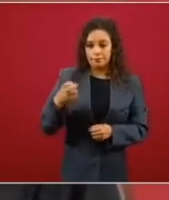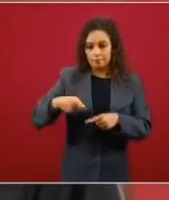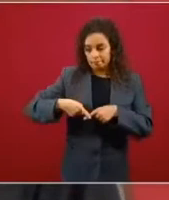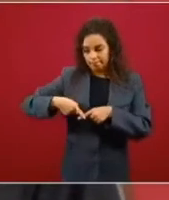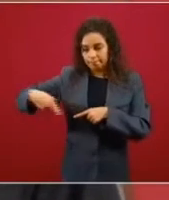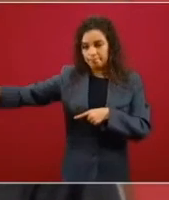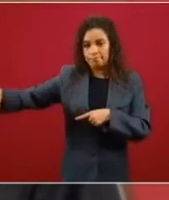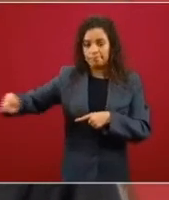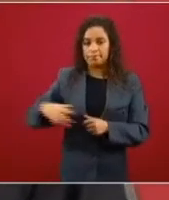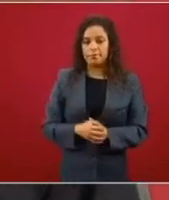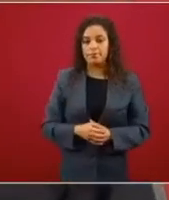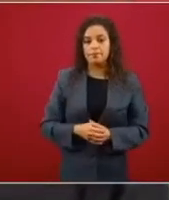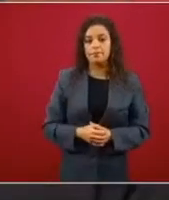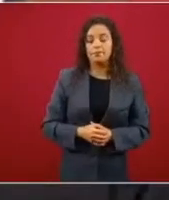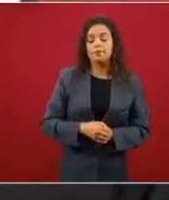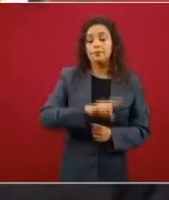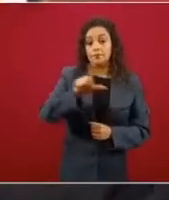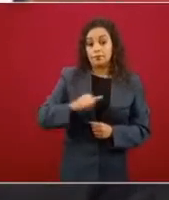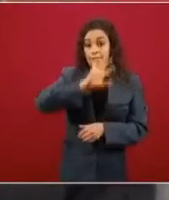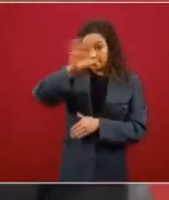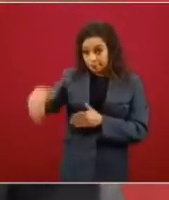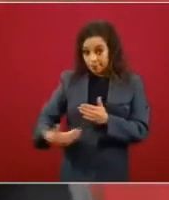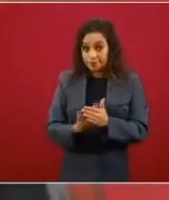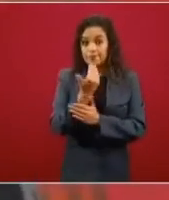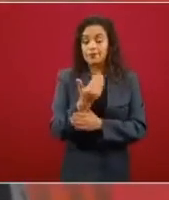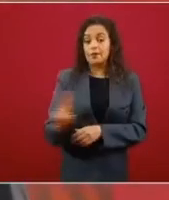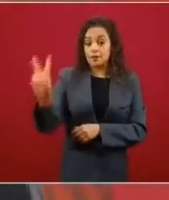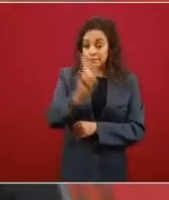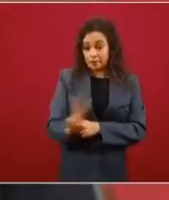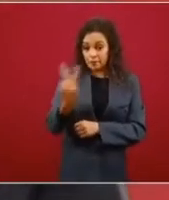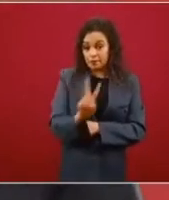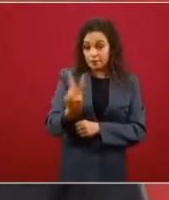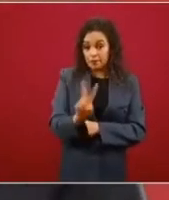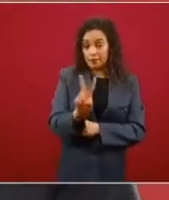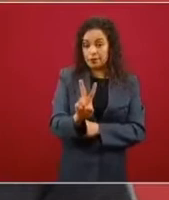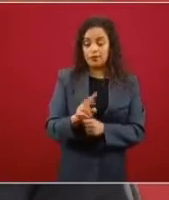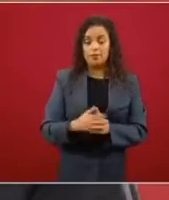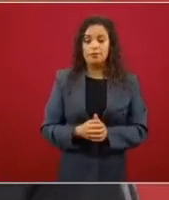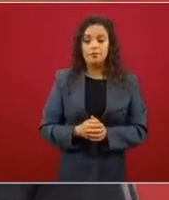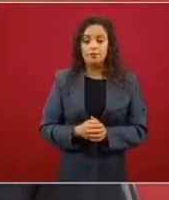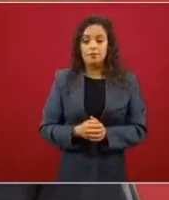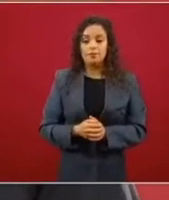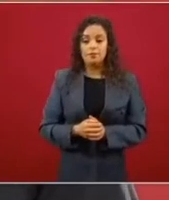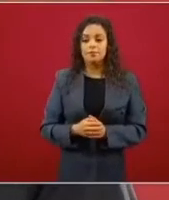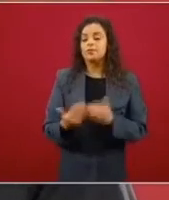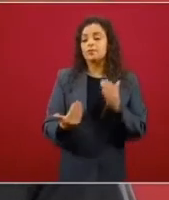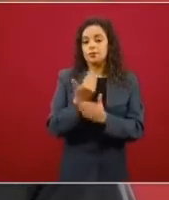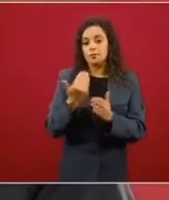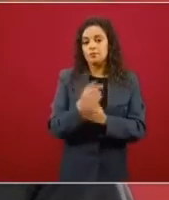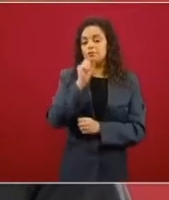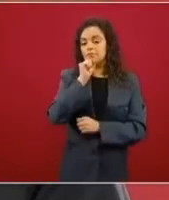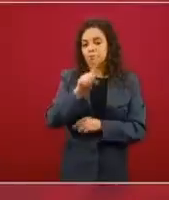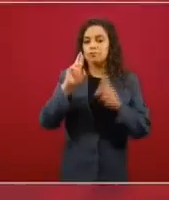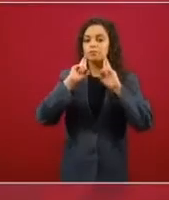Y al día siguiente, viernes, reunión de seguridad en la mañana en